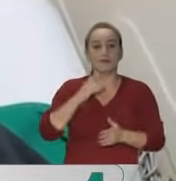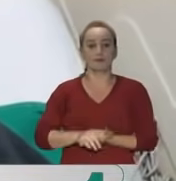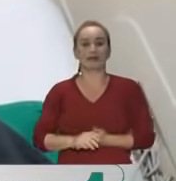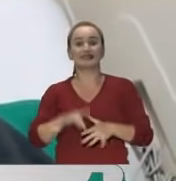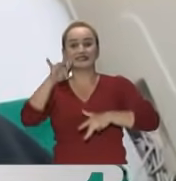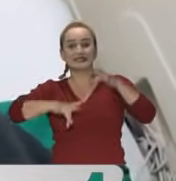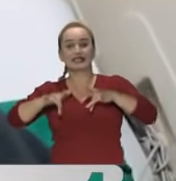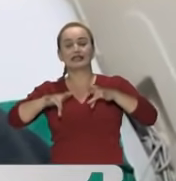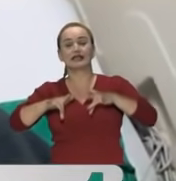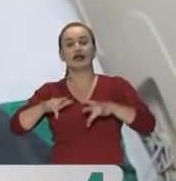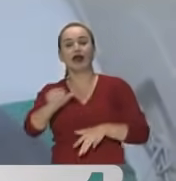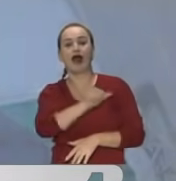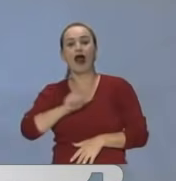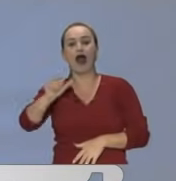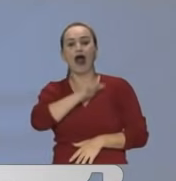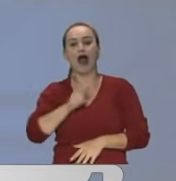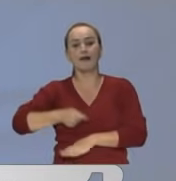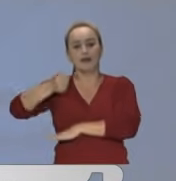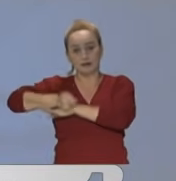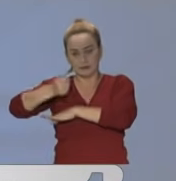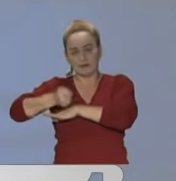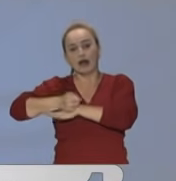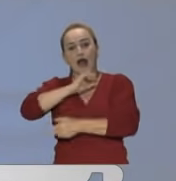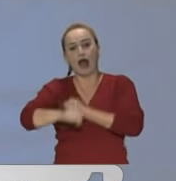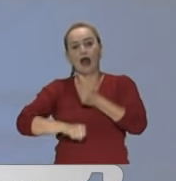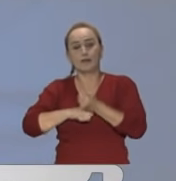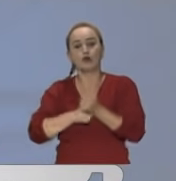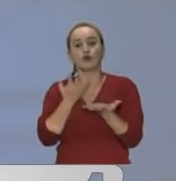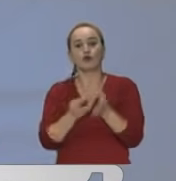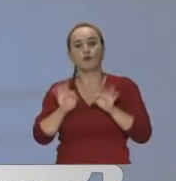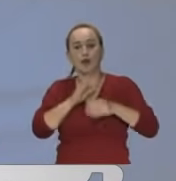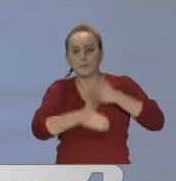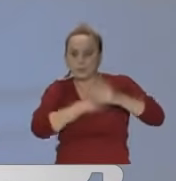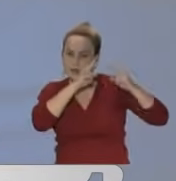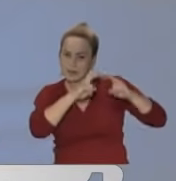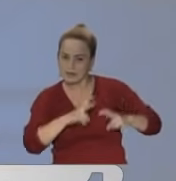jurídica para que Andrés Rivera sea procesado y enviado a la cárcel por tentativa de feminicidio.